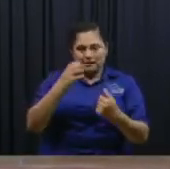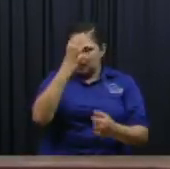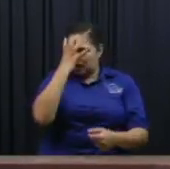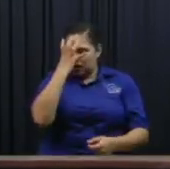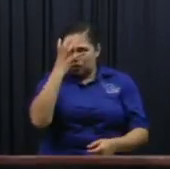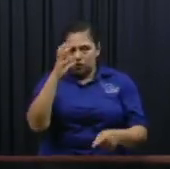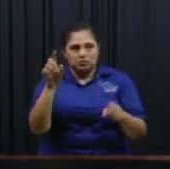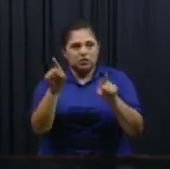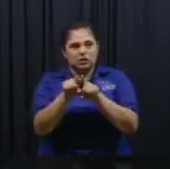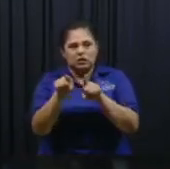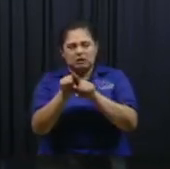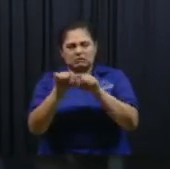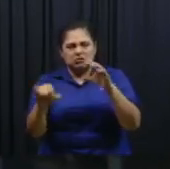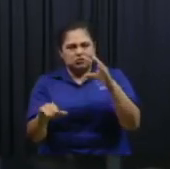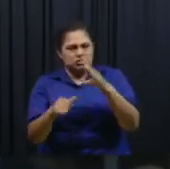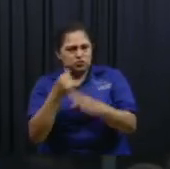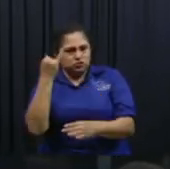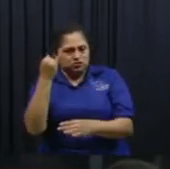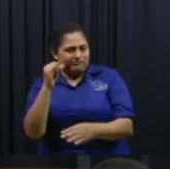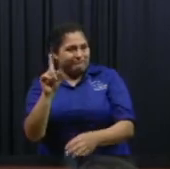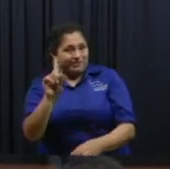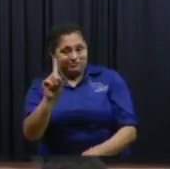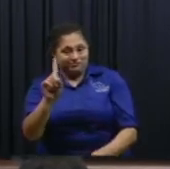como que fuera justo